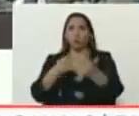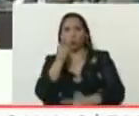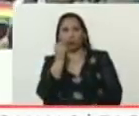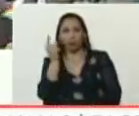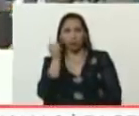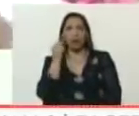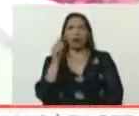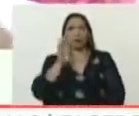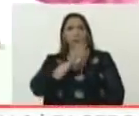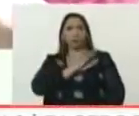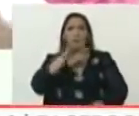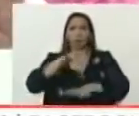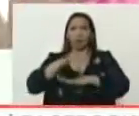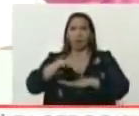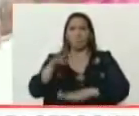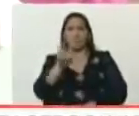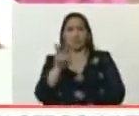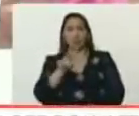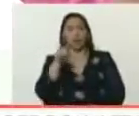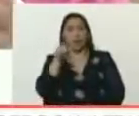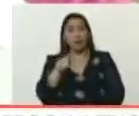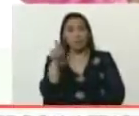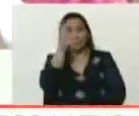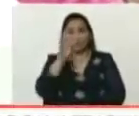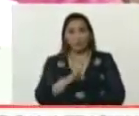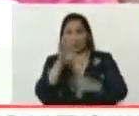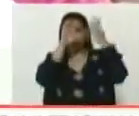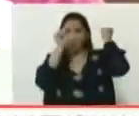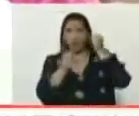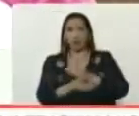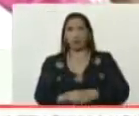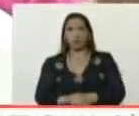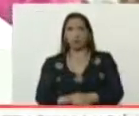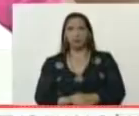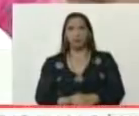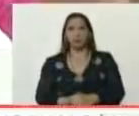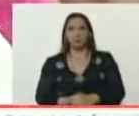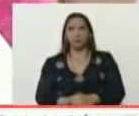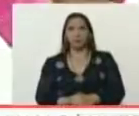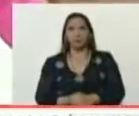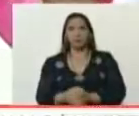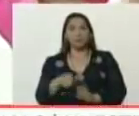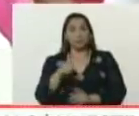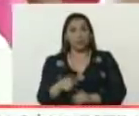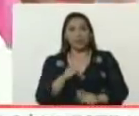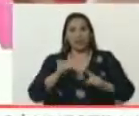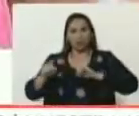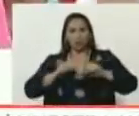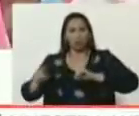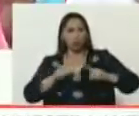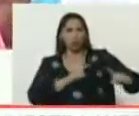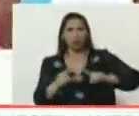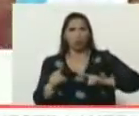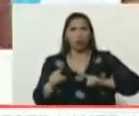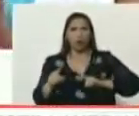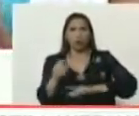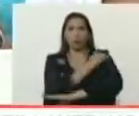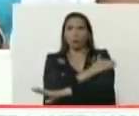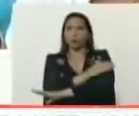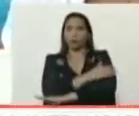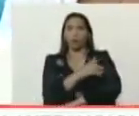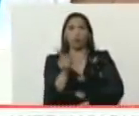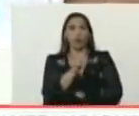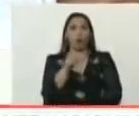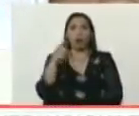delegación auténtica de Venezuela, allá en Brasil, en Brasilia. Así actúa la derecha. Por eso no debemos darle